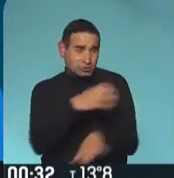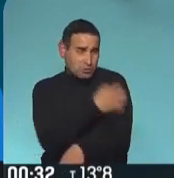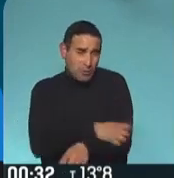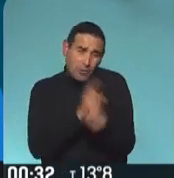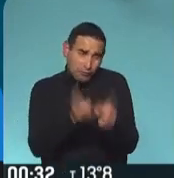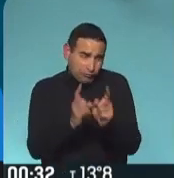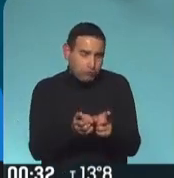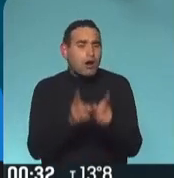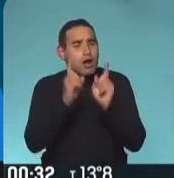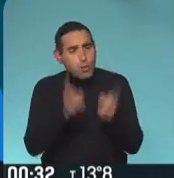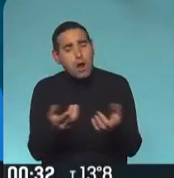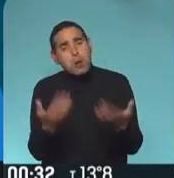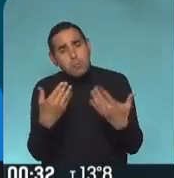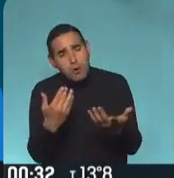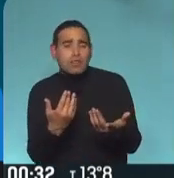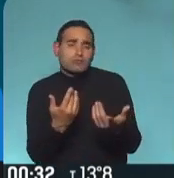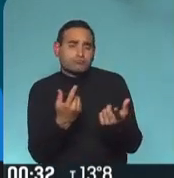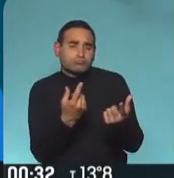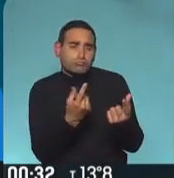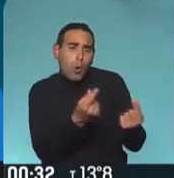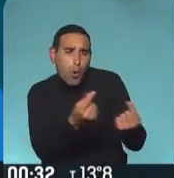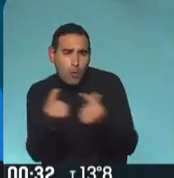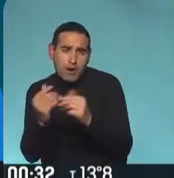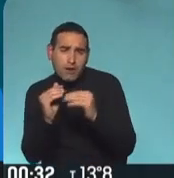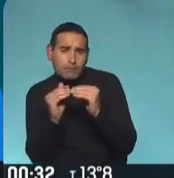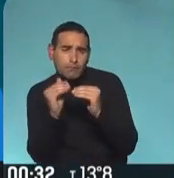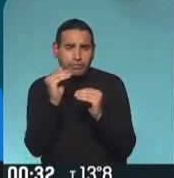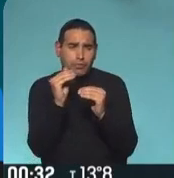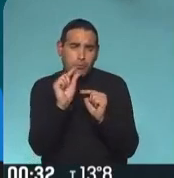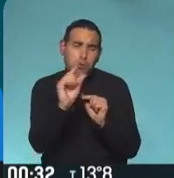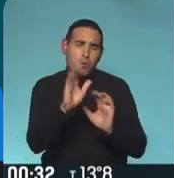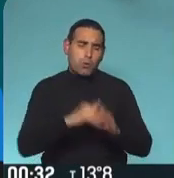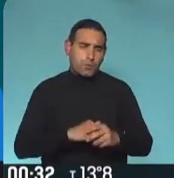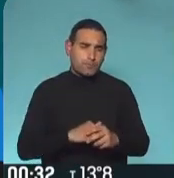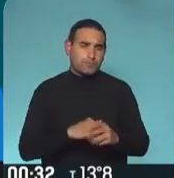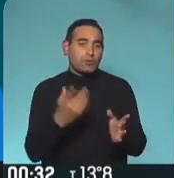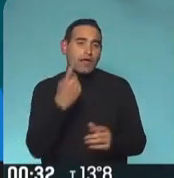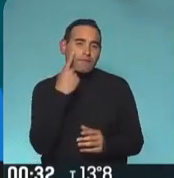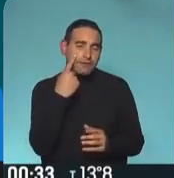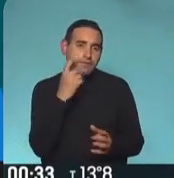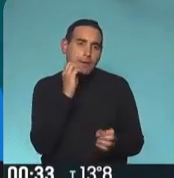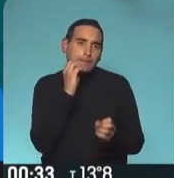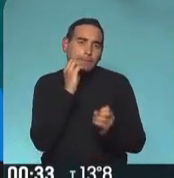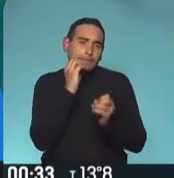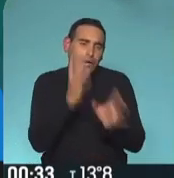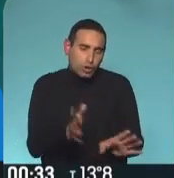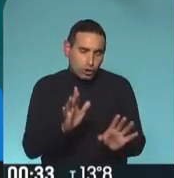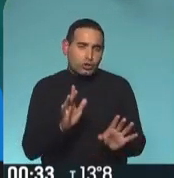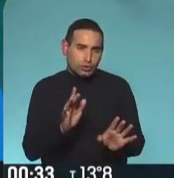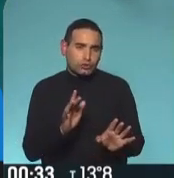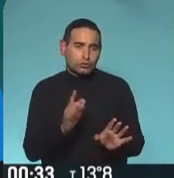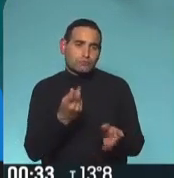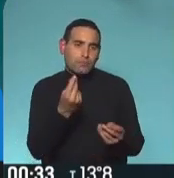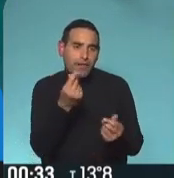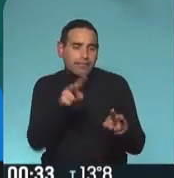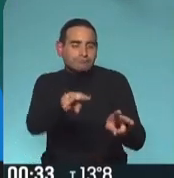lo menos aumentar un poco el piso que están viviendo hoy en día, es decir, vivir dentro de la pobreza con ingresos